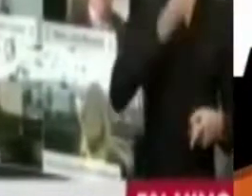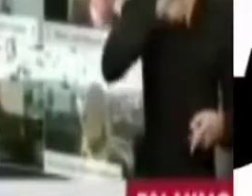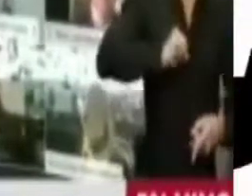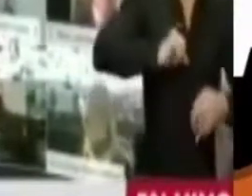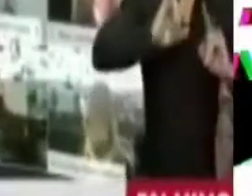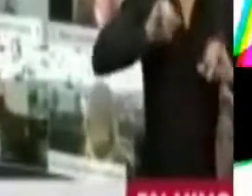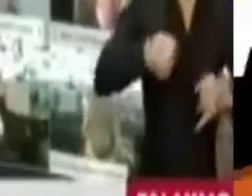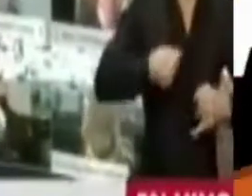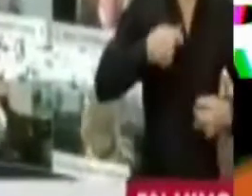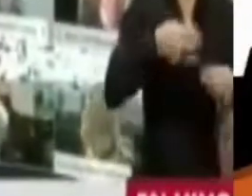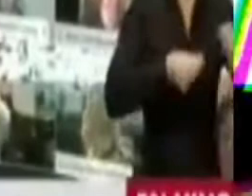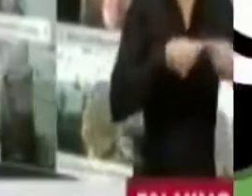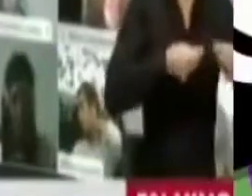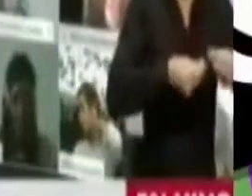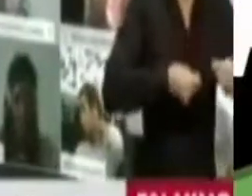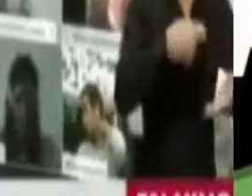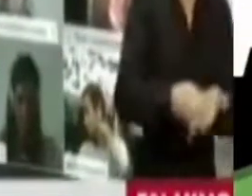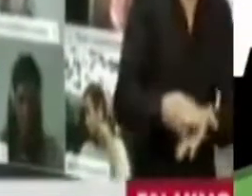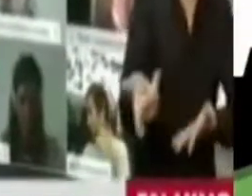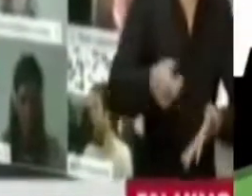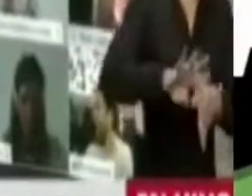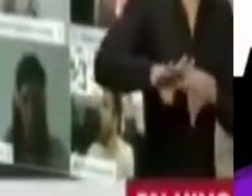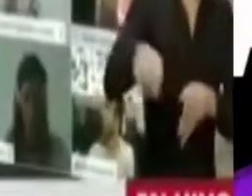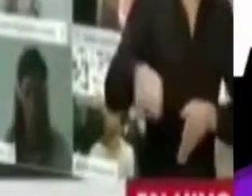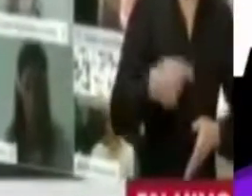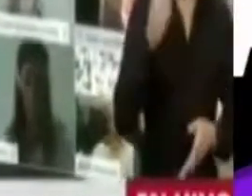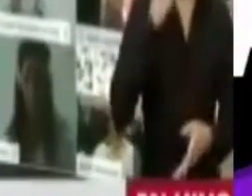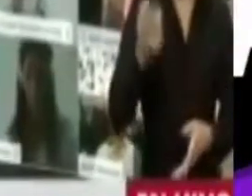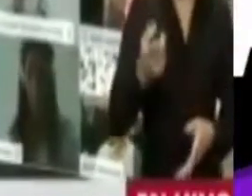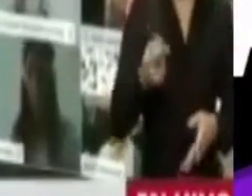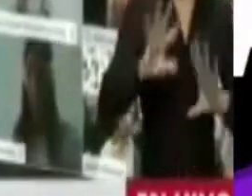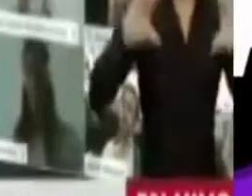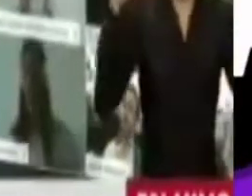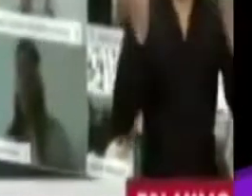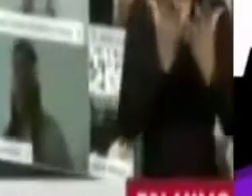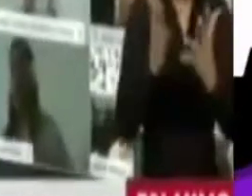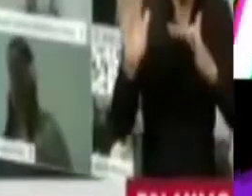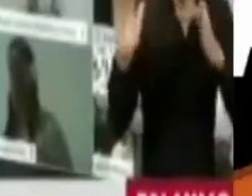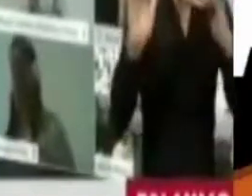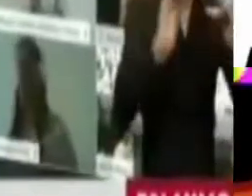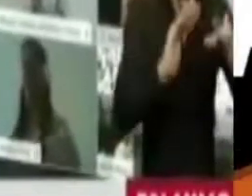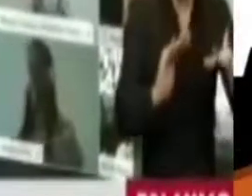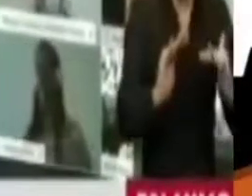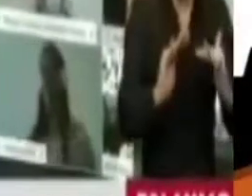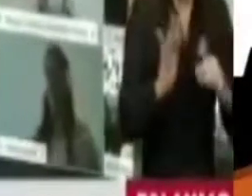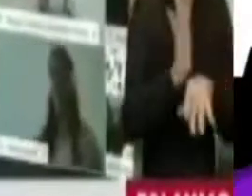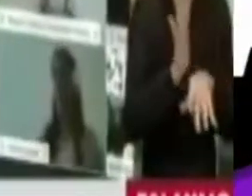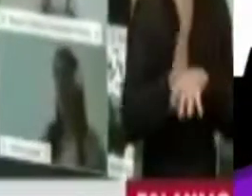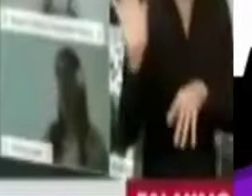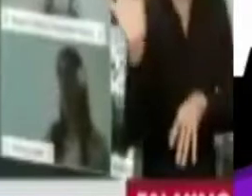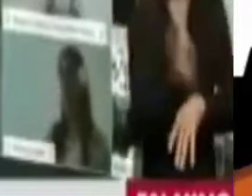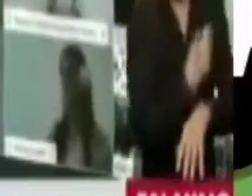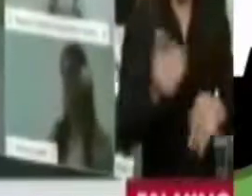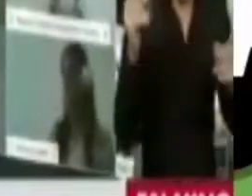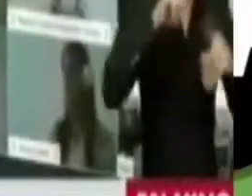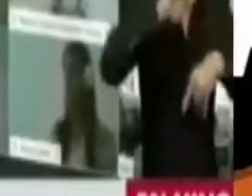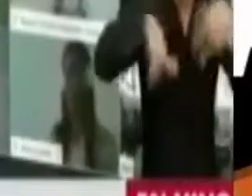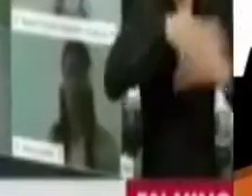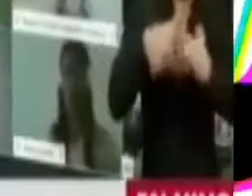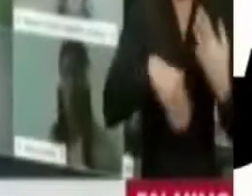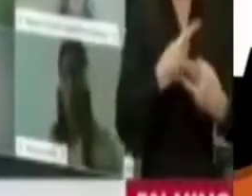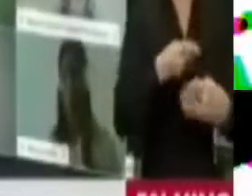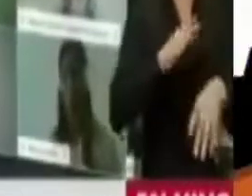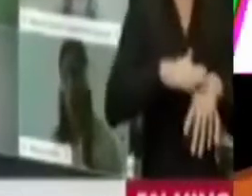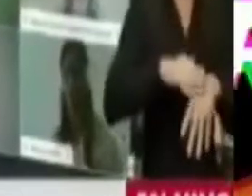deuda, tanto así sea, una parte este año, la otra parte el otro año, pero lo importante es que tenemos ese instrumento, que ha sido